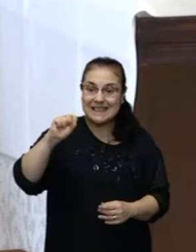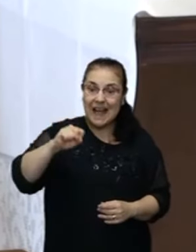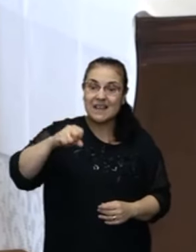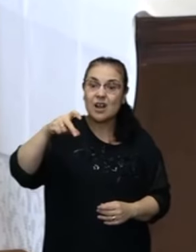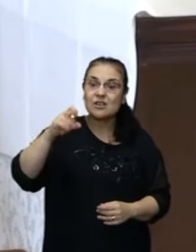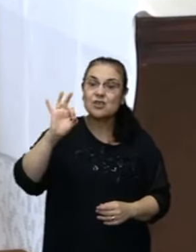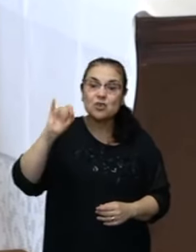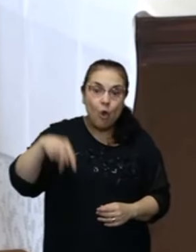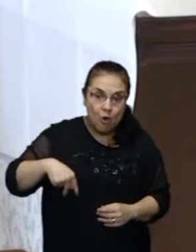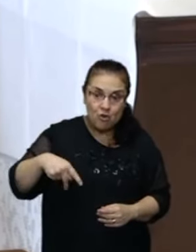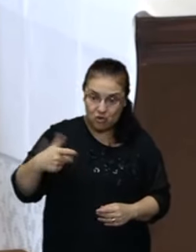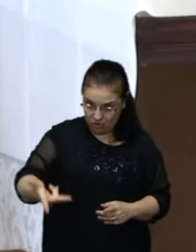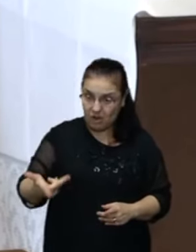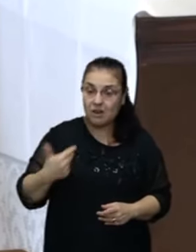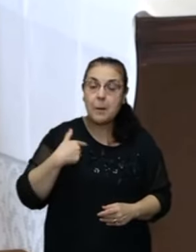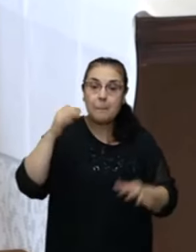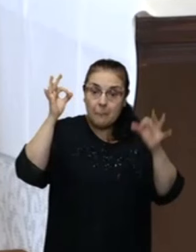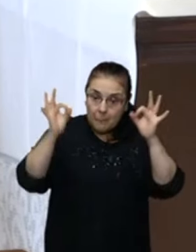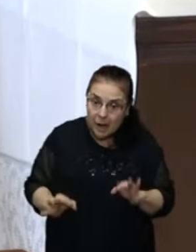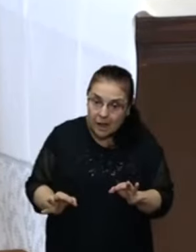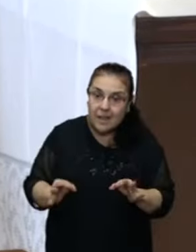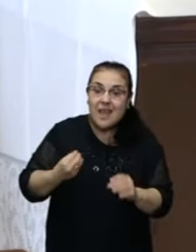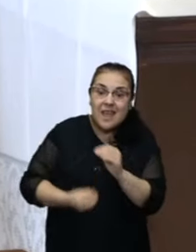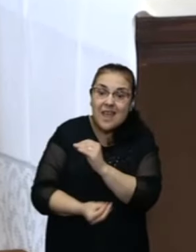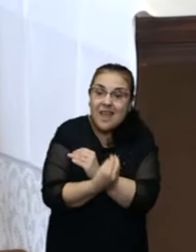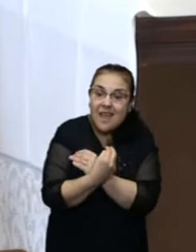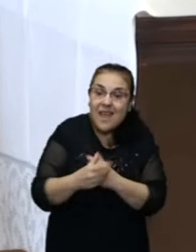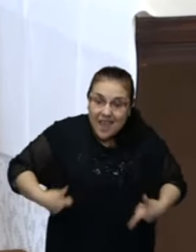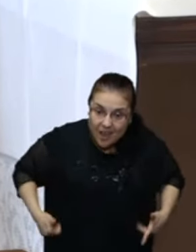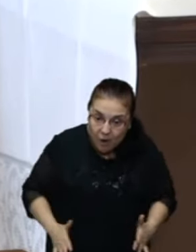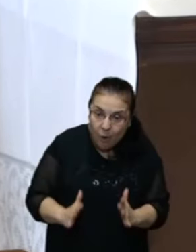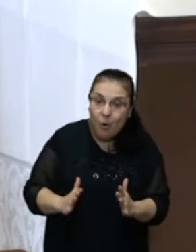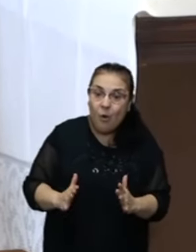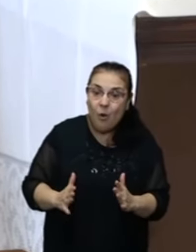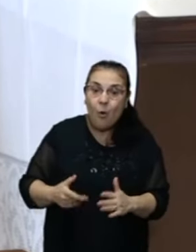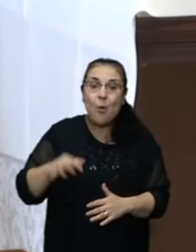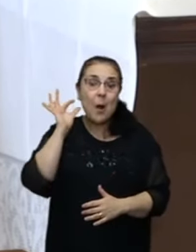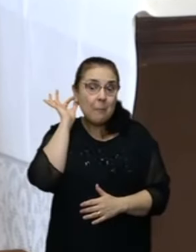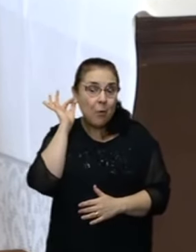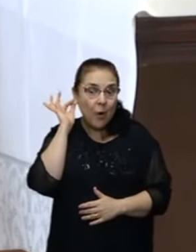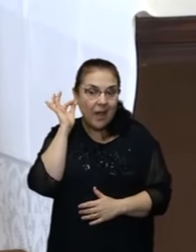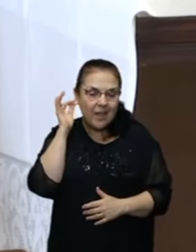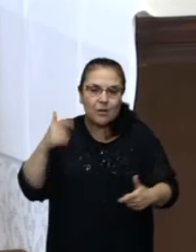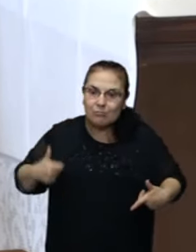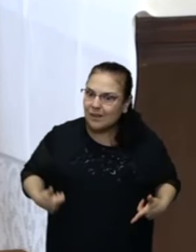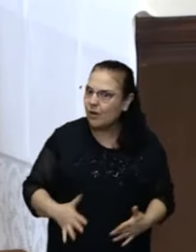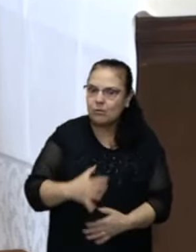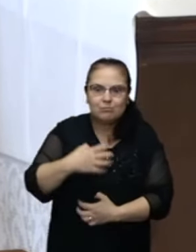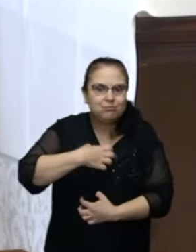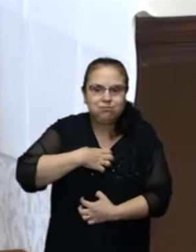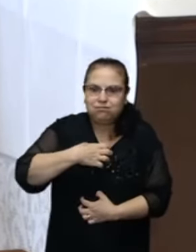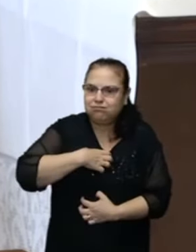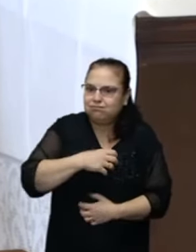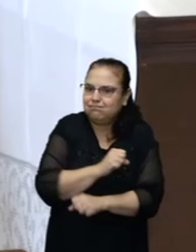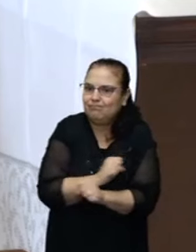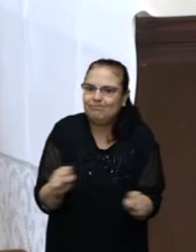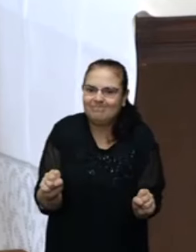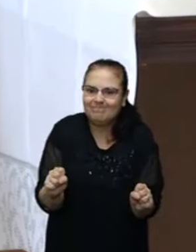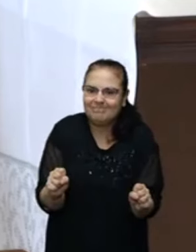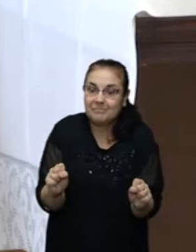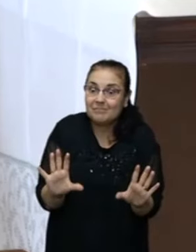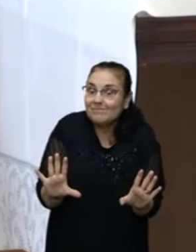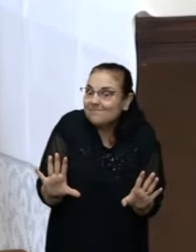es precisamente también hijo de una mujer estéril. Y